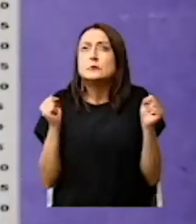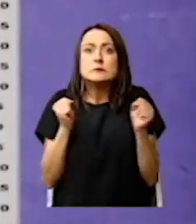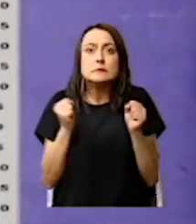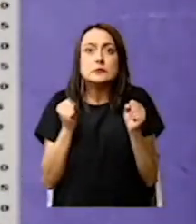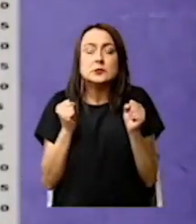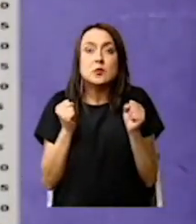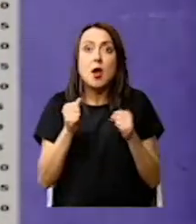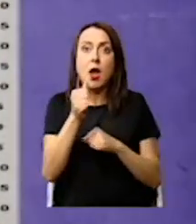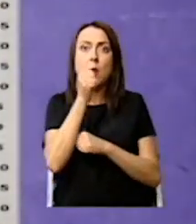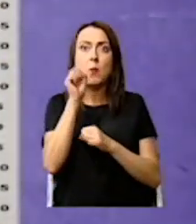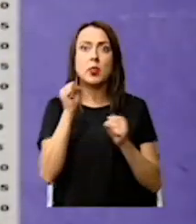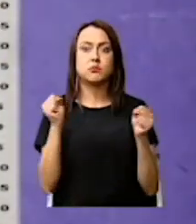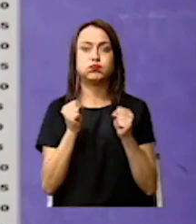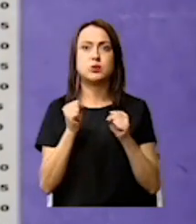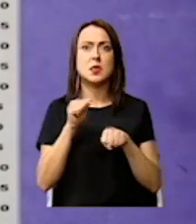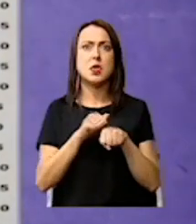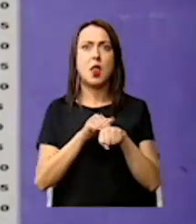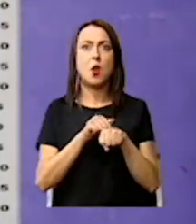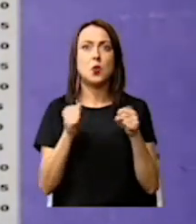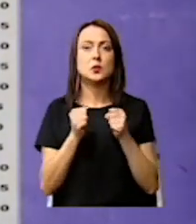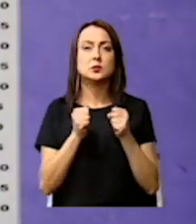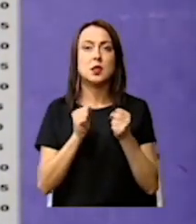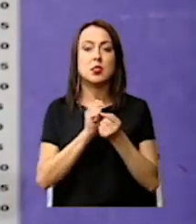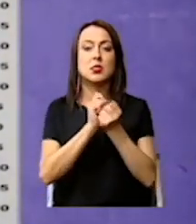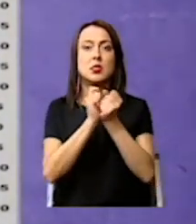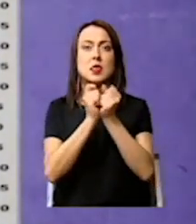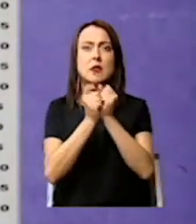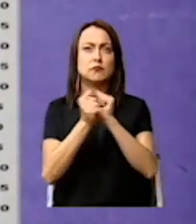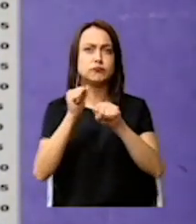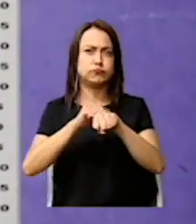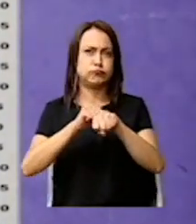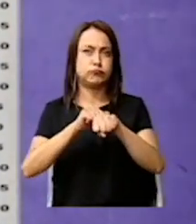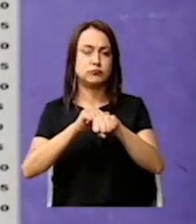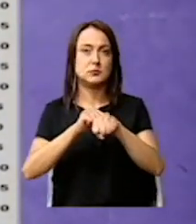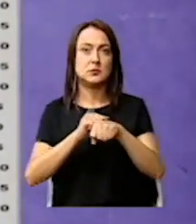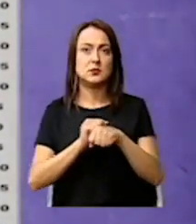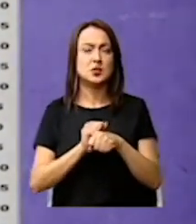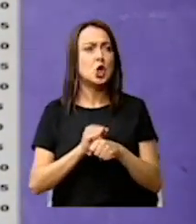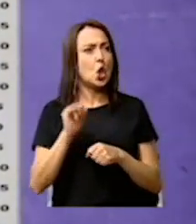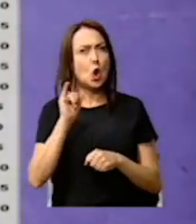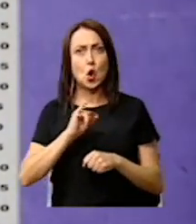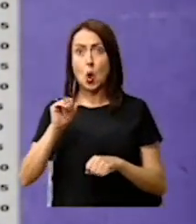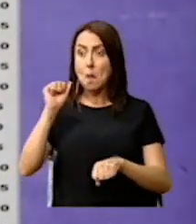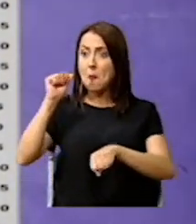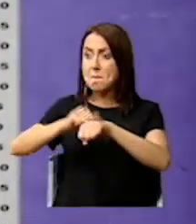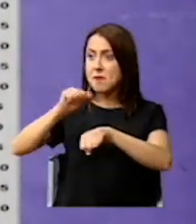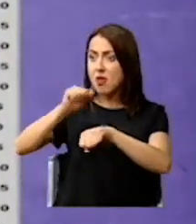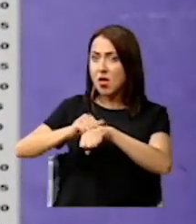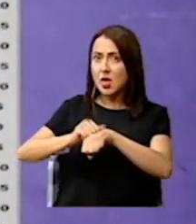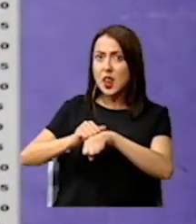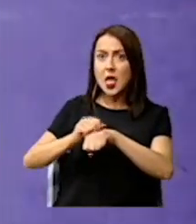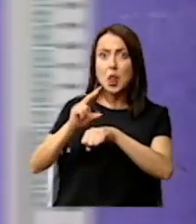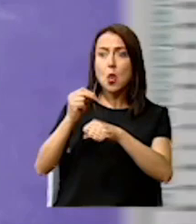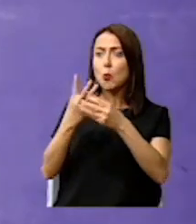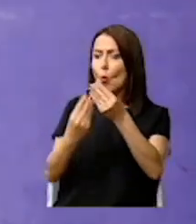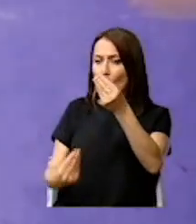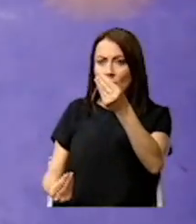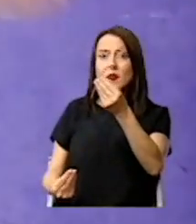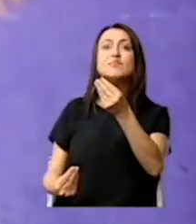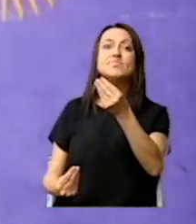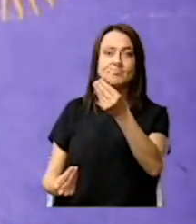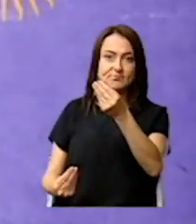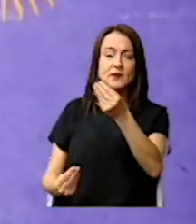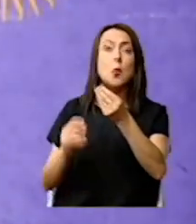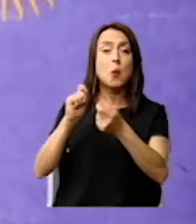agua puede congelarse. ¡Wow! Y transformarse en agua sólida. ¡Sólida como una roca! ¡Y ya no escurre! Además,